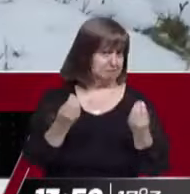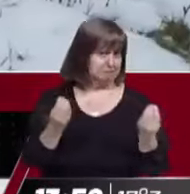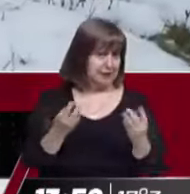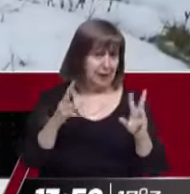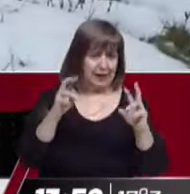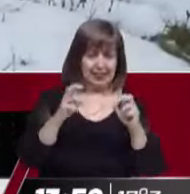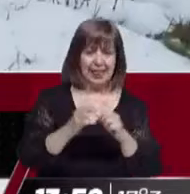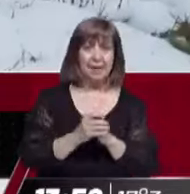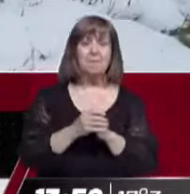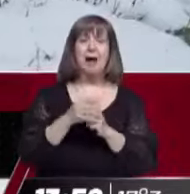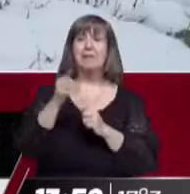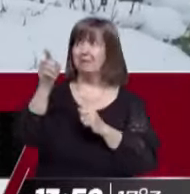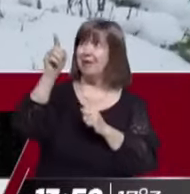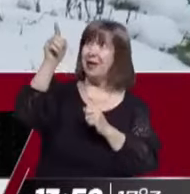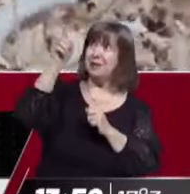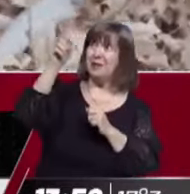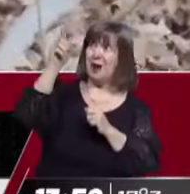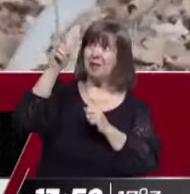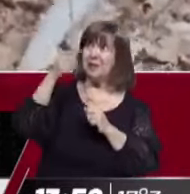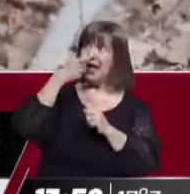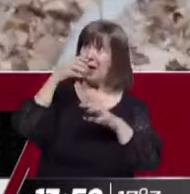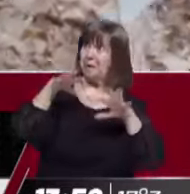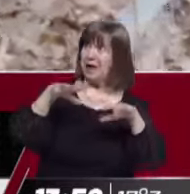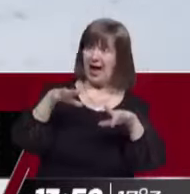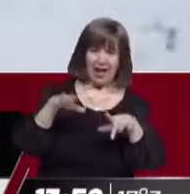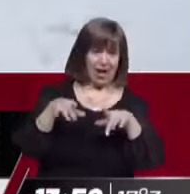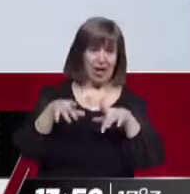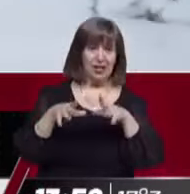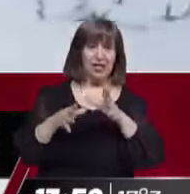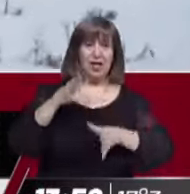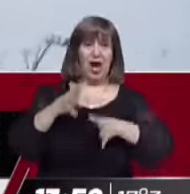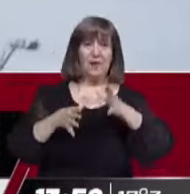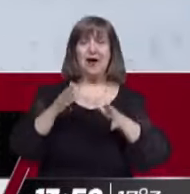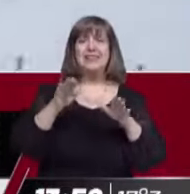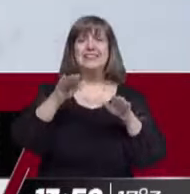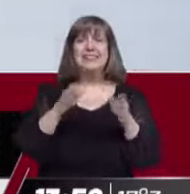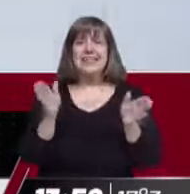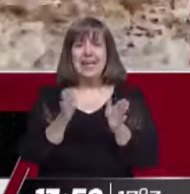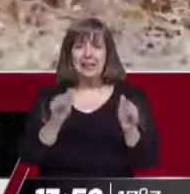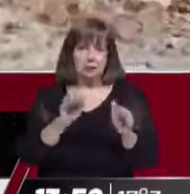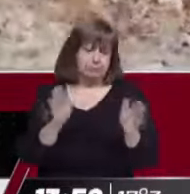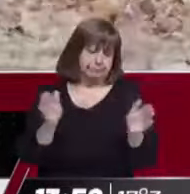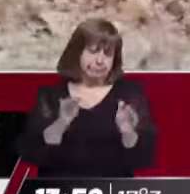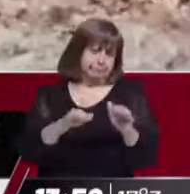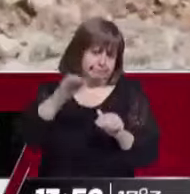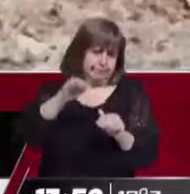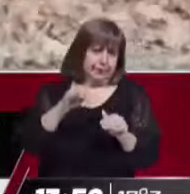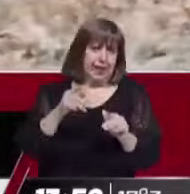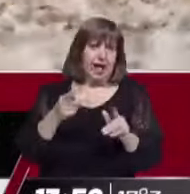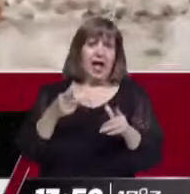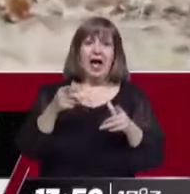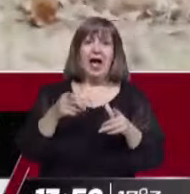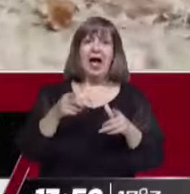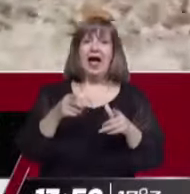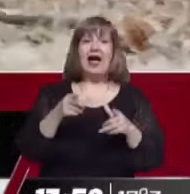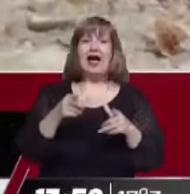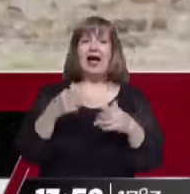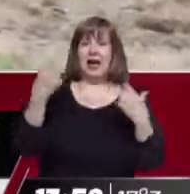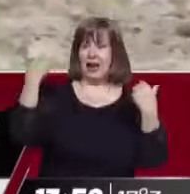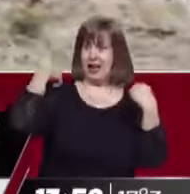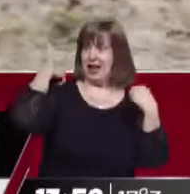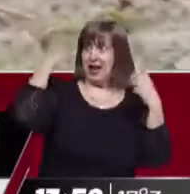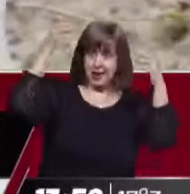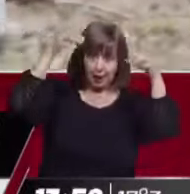se trata. Se trata de un perro chico o mediano, digamos, pero que tiene sobre su